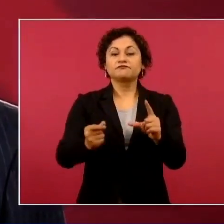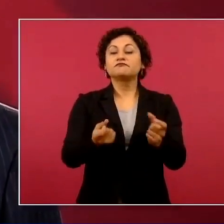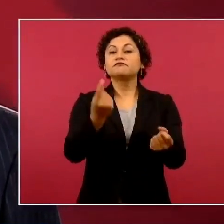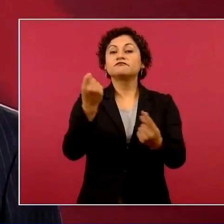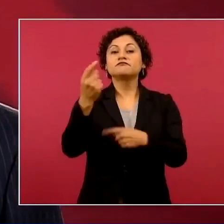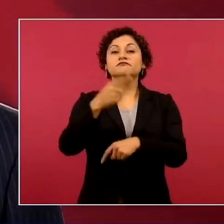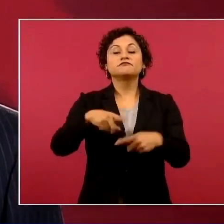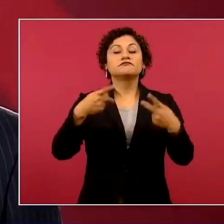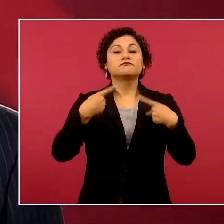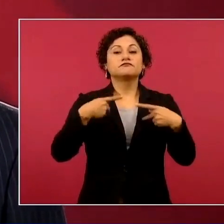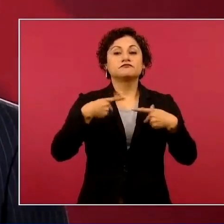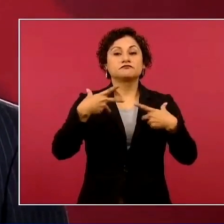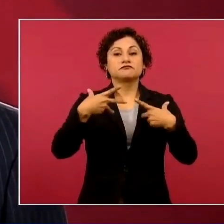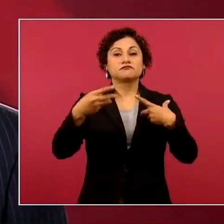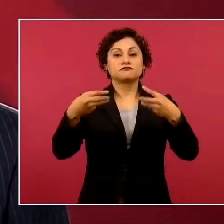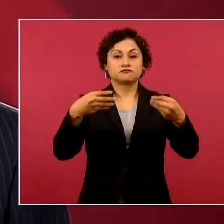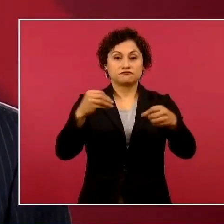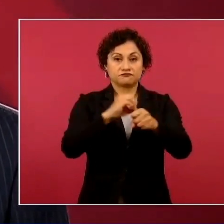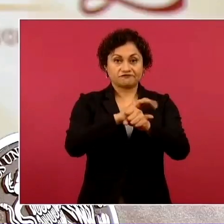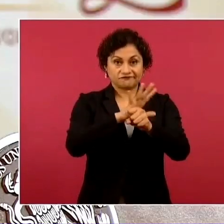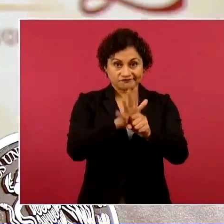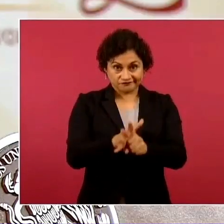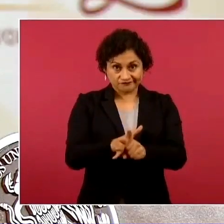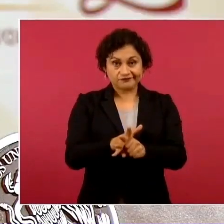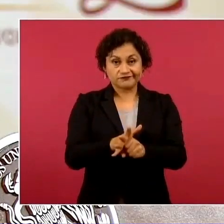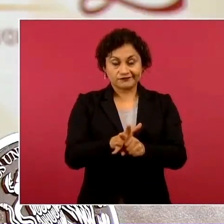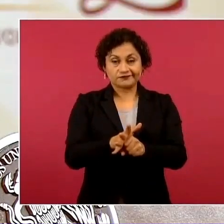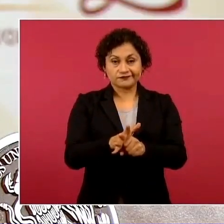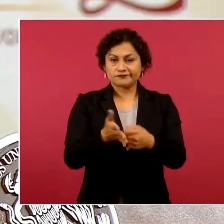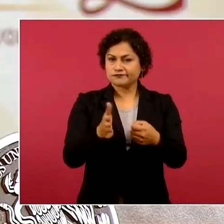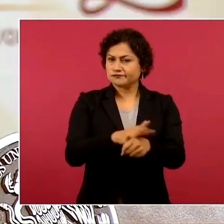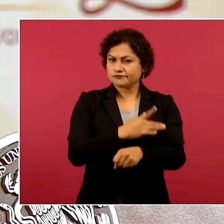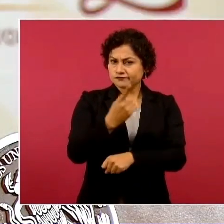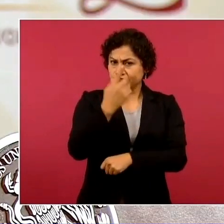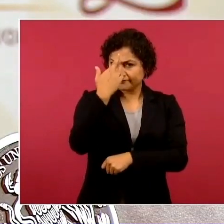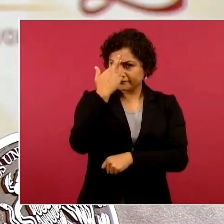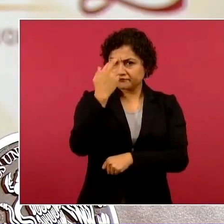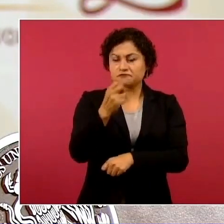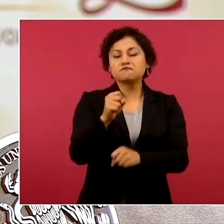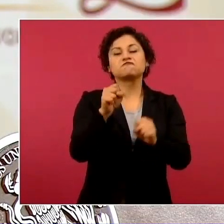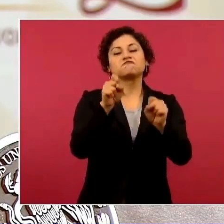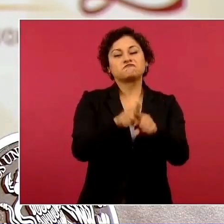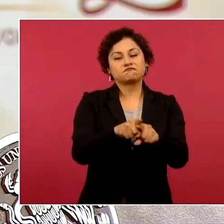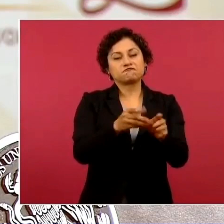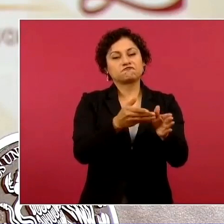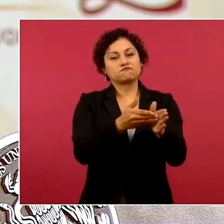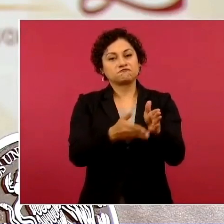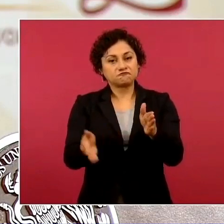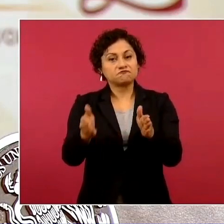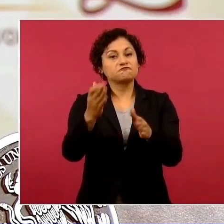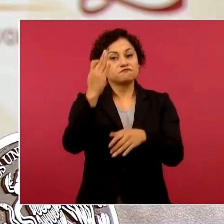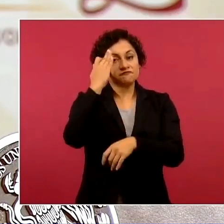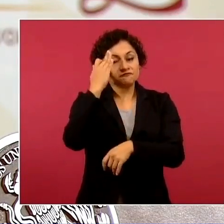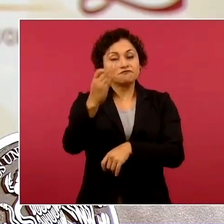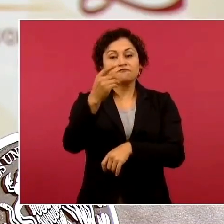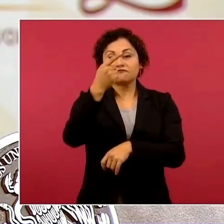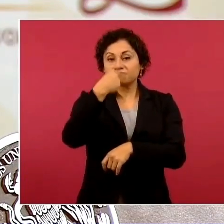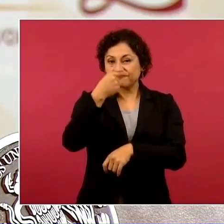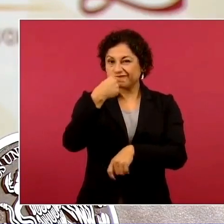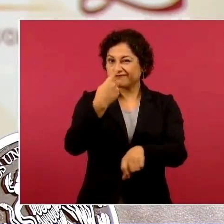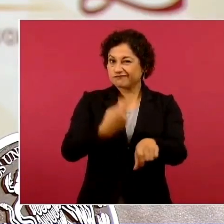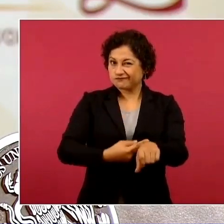contagios de COVID-19 atienden a la misma lógica de las infecciones respiratorias, que todas las